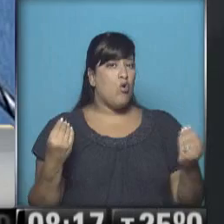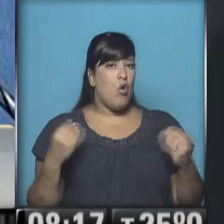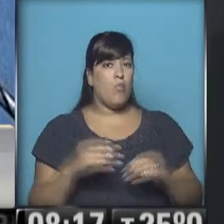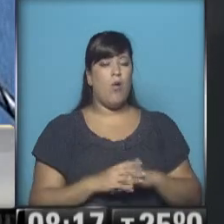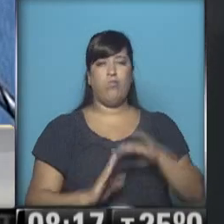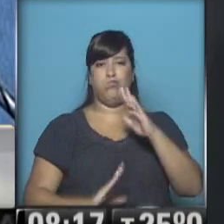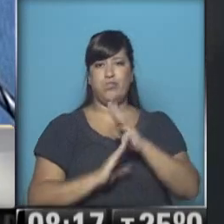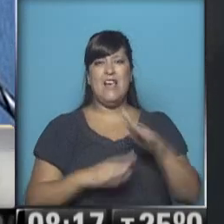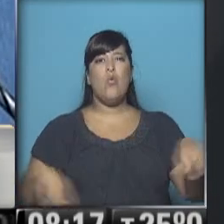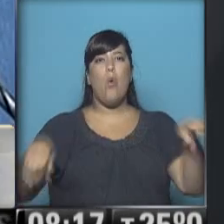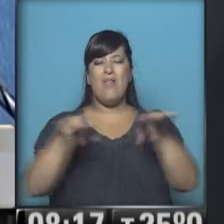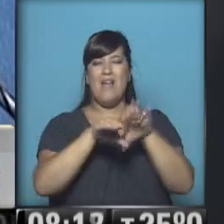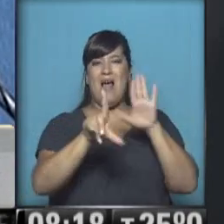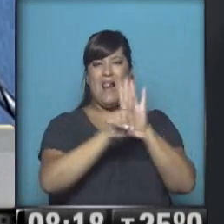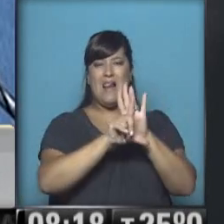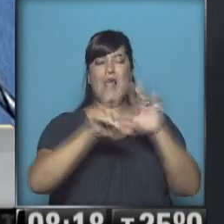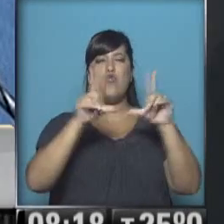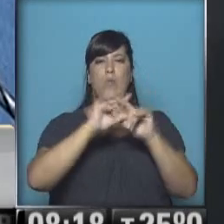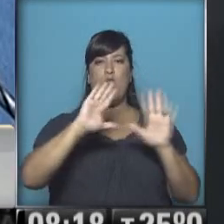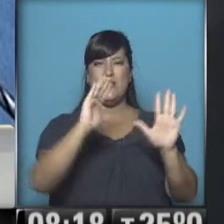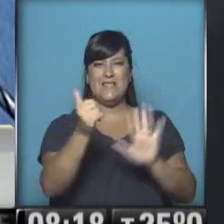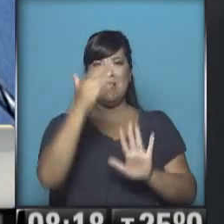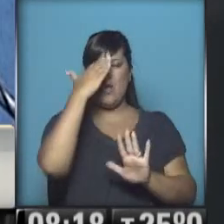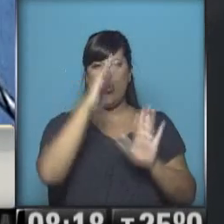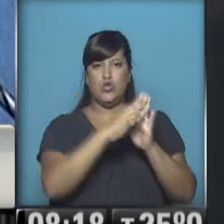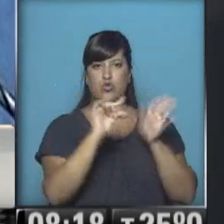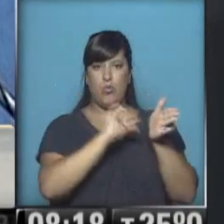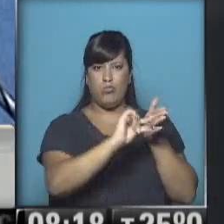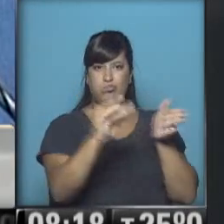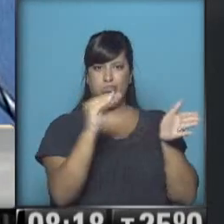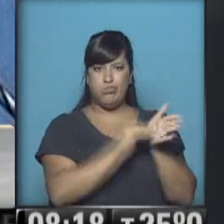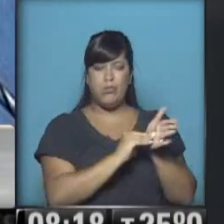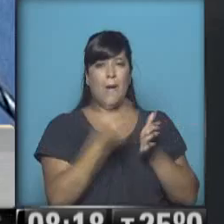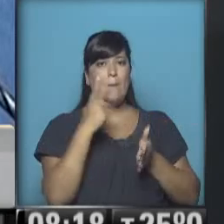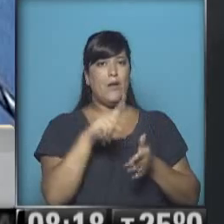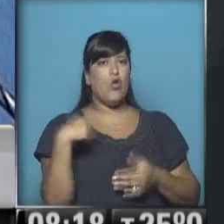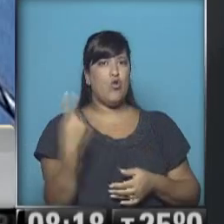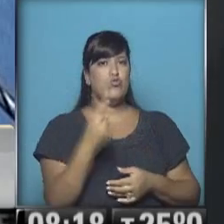de igualdad ante la ley del artículo 16 de la Constitución Nacional. Pero nosotros observamos que